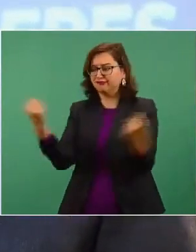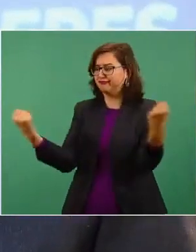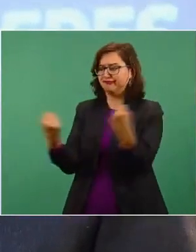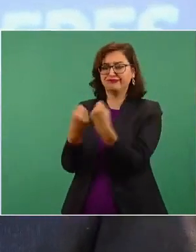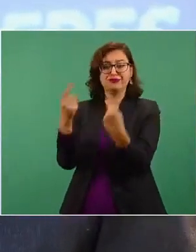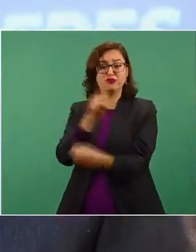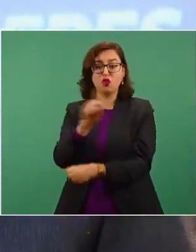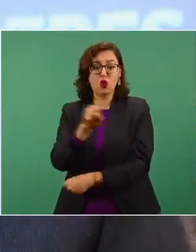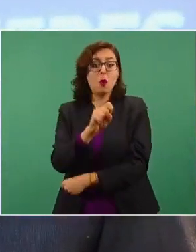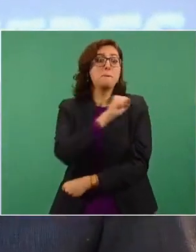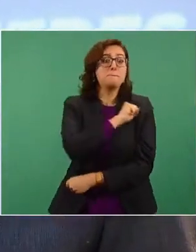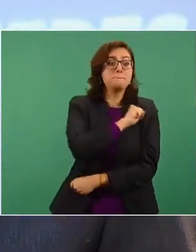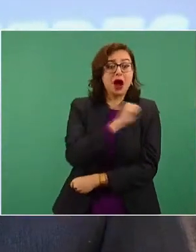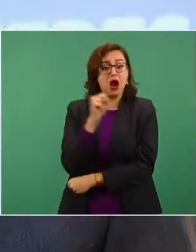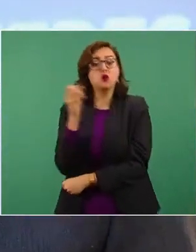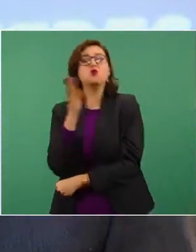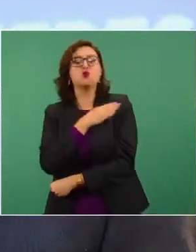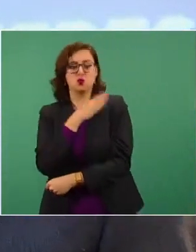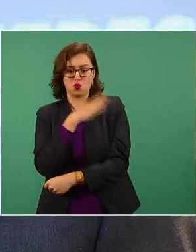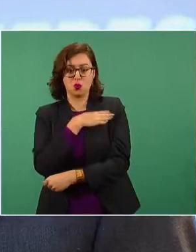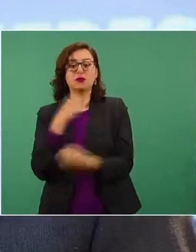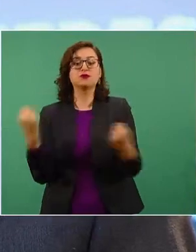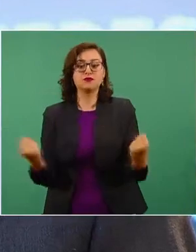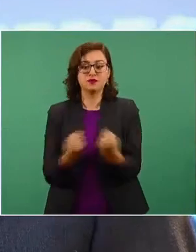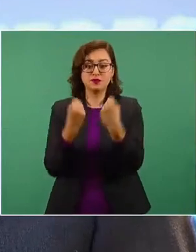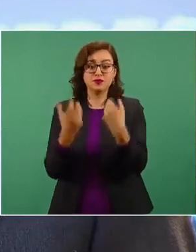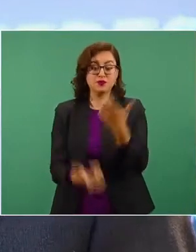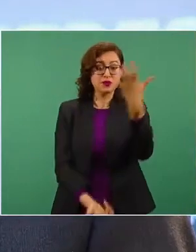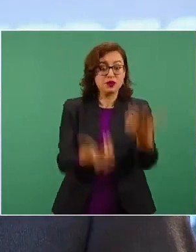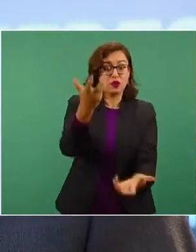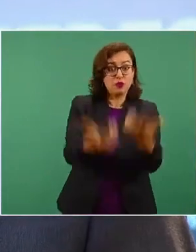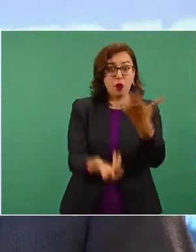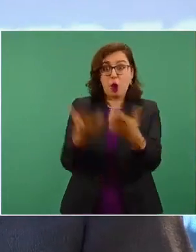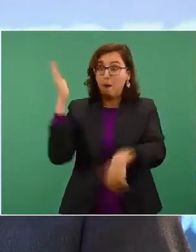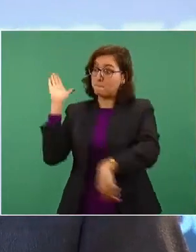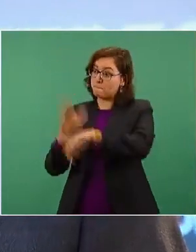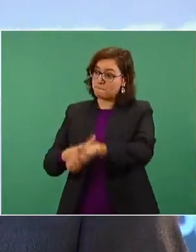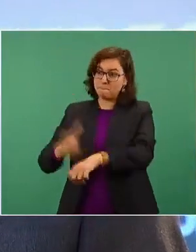bien. No se puede apagar el fuego con el fuego.